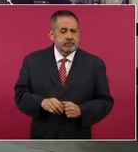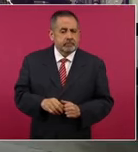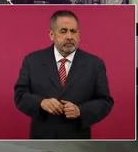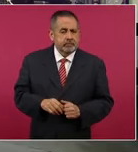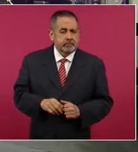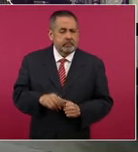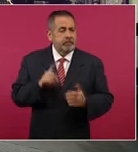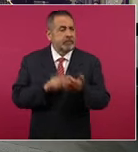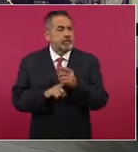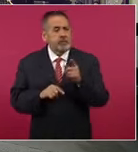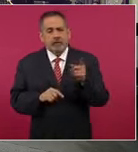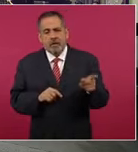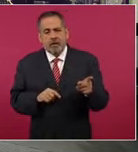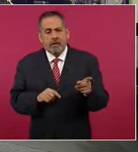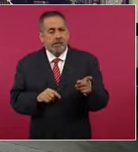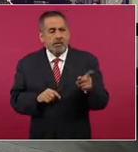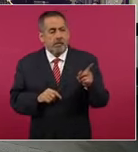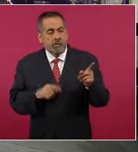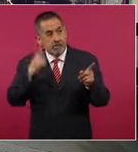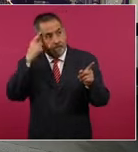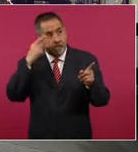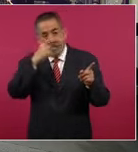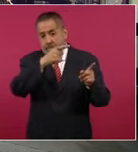se intervenga